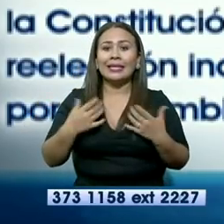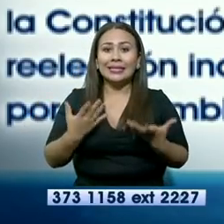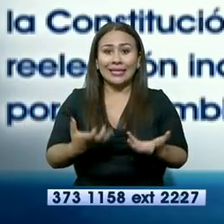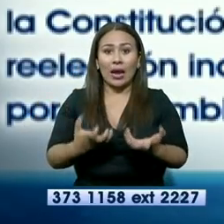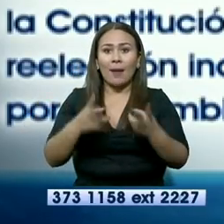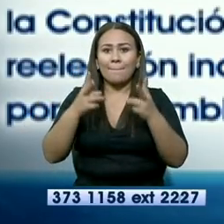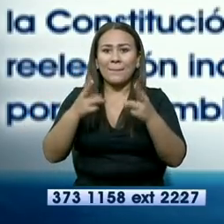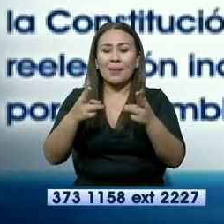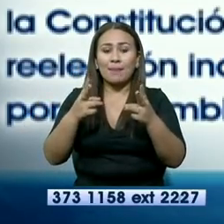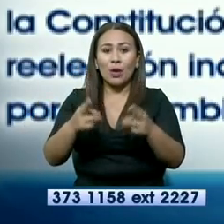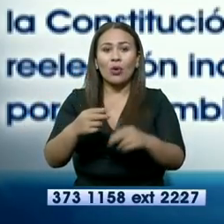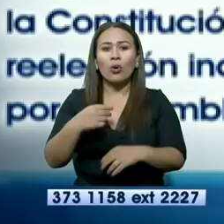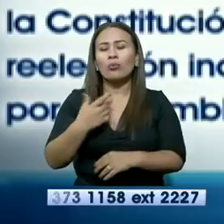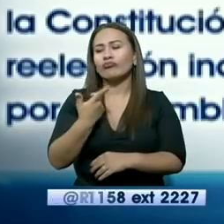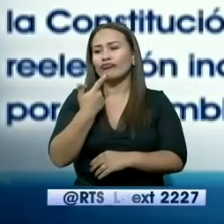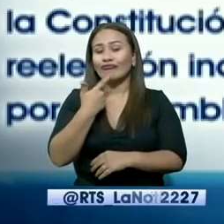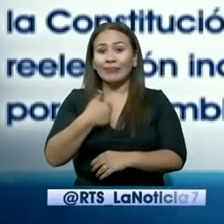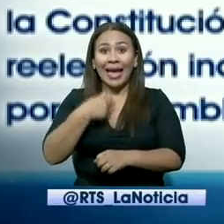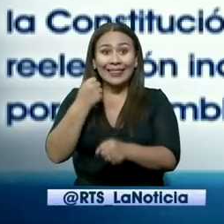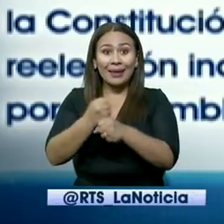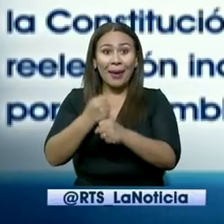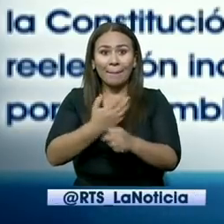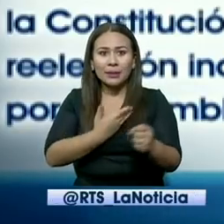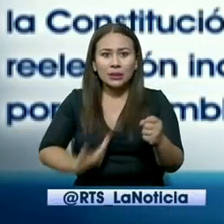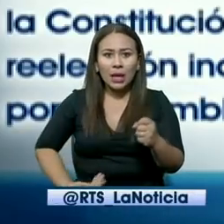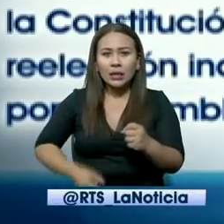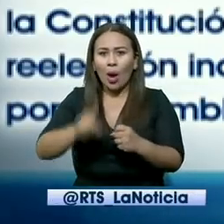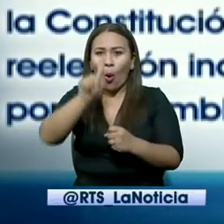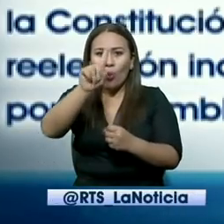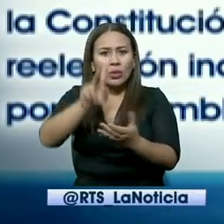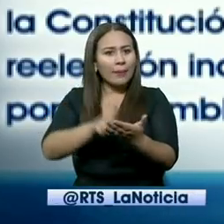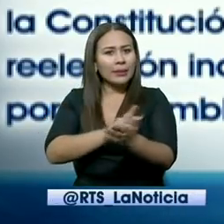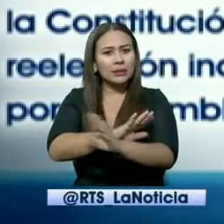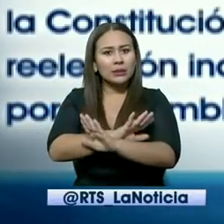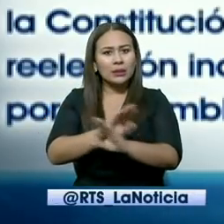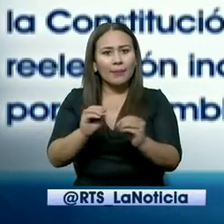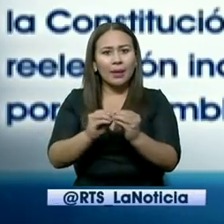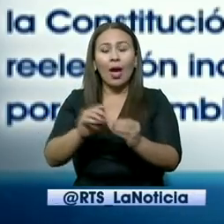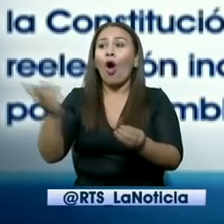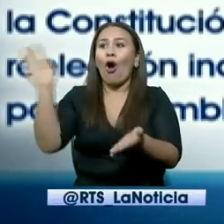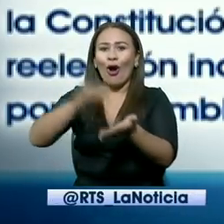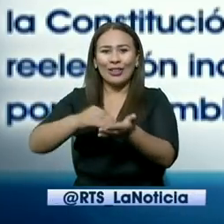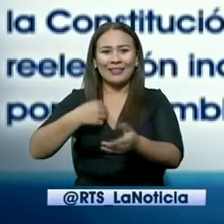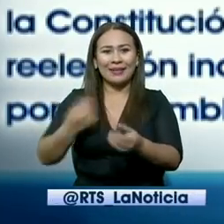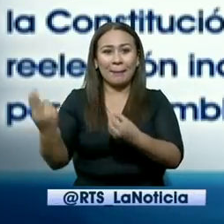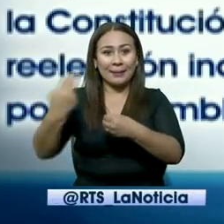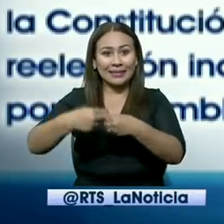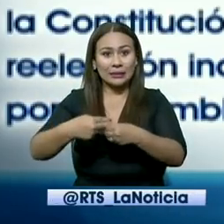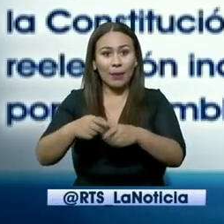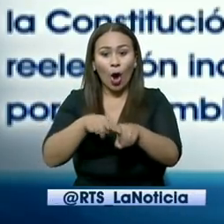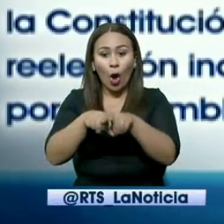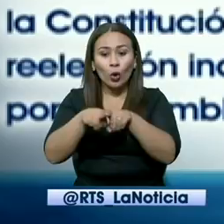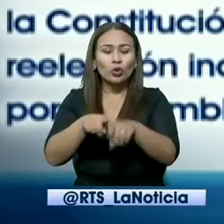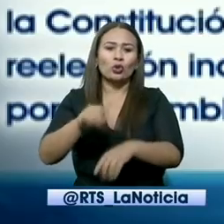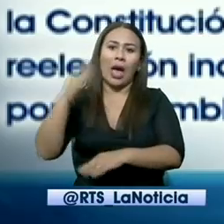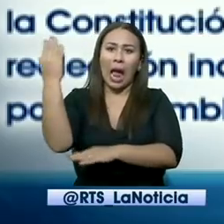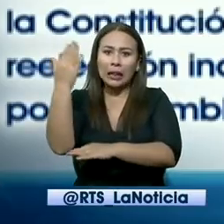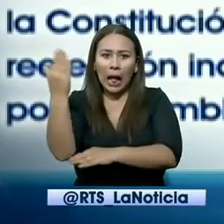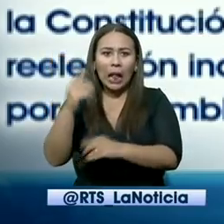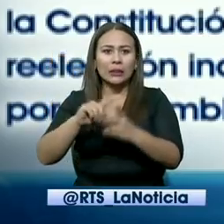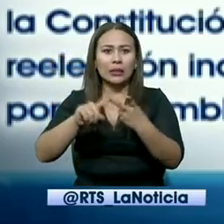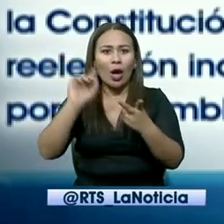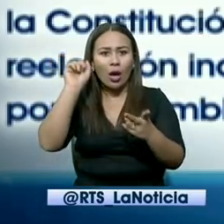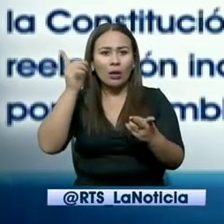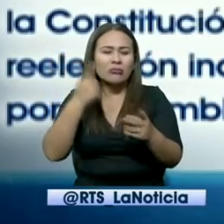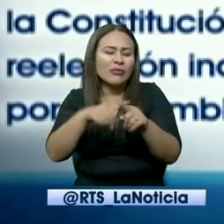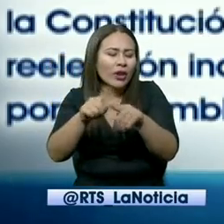el mandato de la Constitución de Montecristi y dejando sin efecto la reelección indefinida, aprobada mediante enmienda por la Asamblea